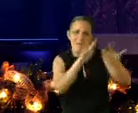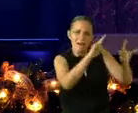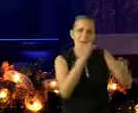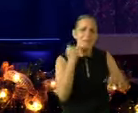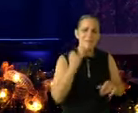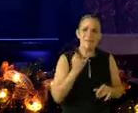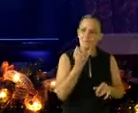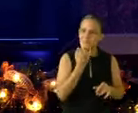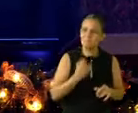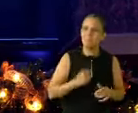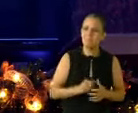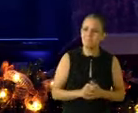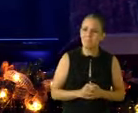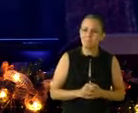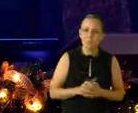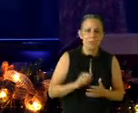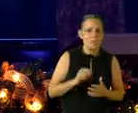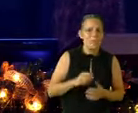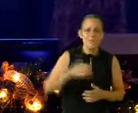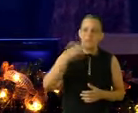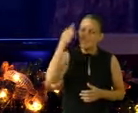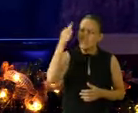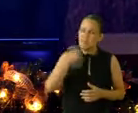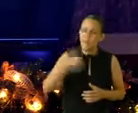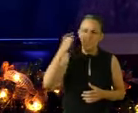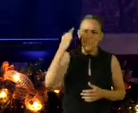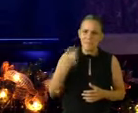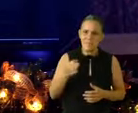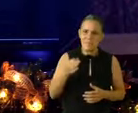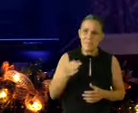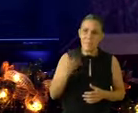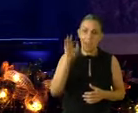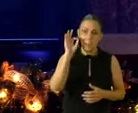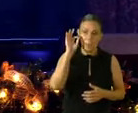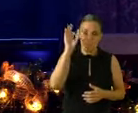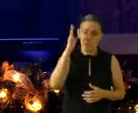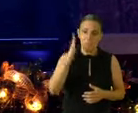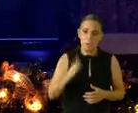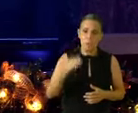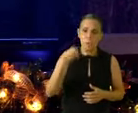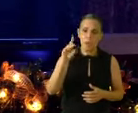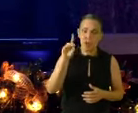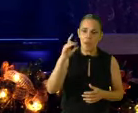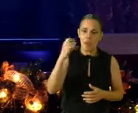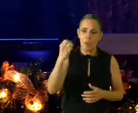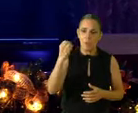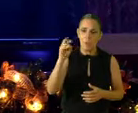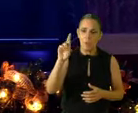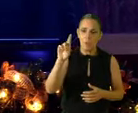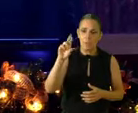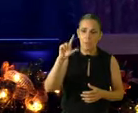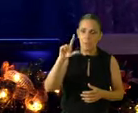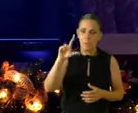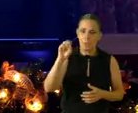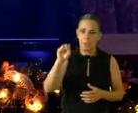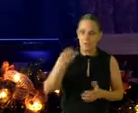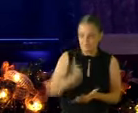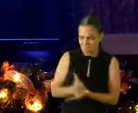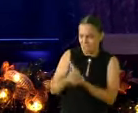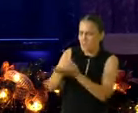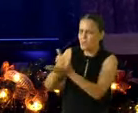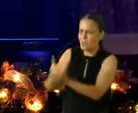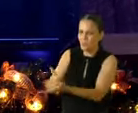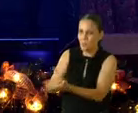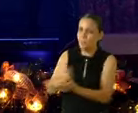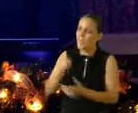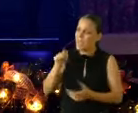papel, nada, nada. Todo el tiempo, Dorlín y el equipo estuvimos cuidando a Eliezer, llenando los papeles, empujando. Y se portó como un